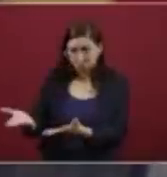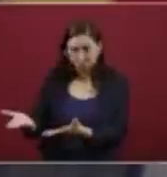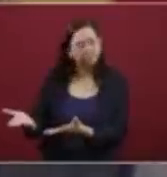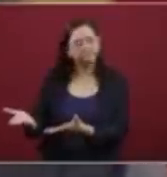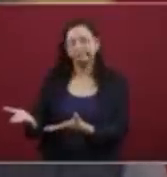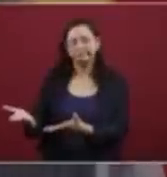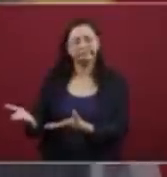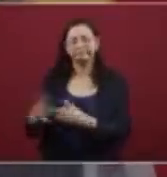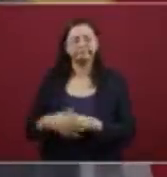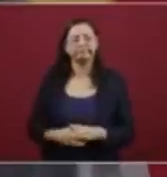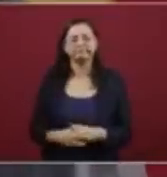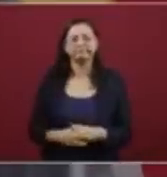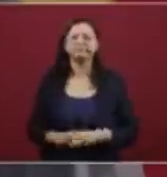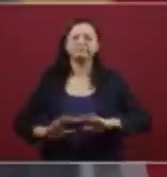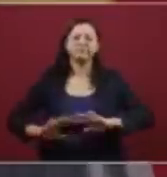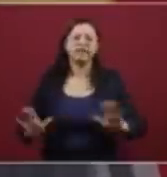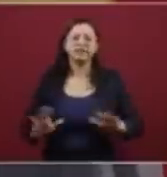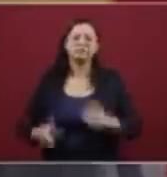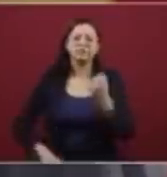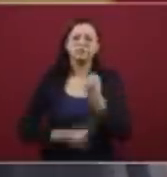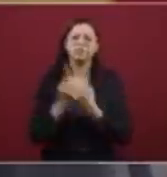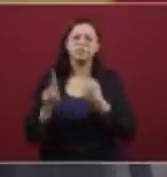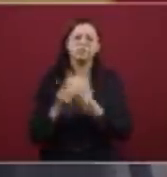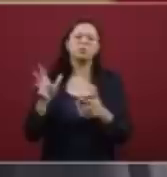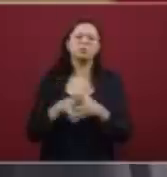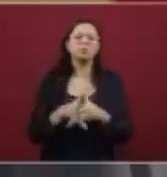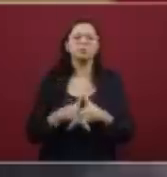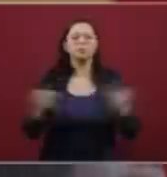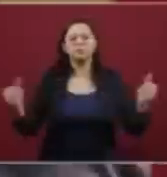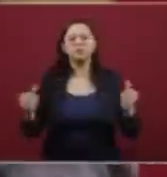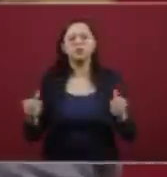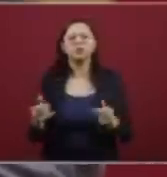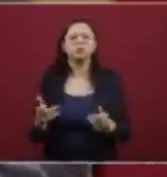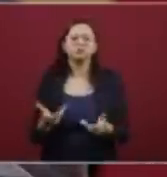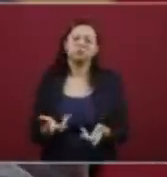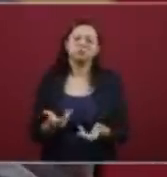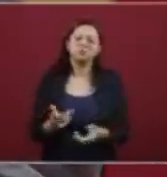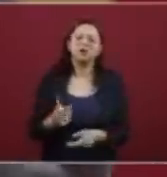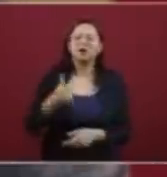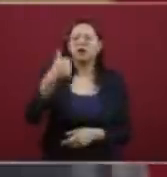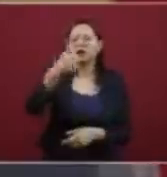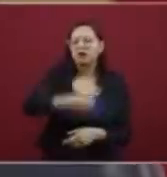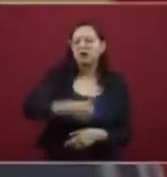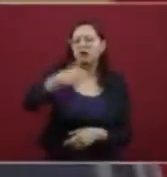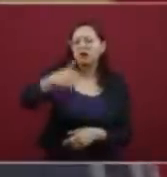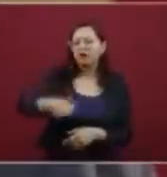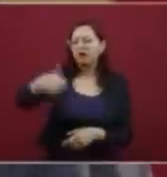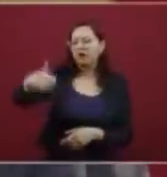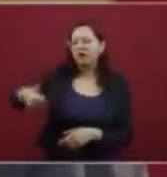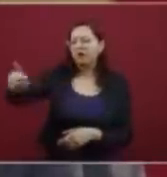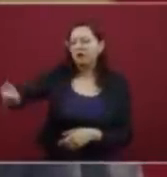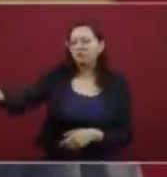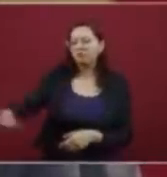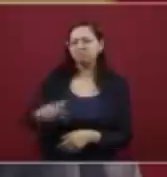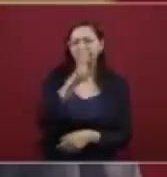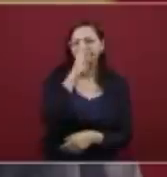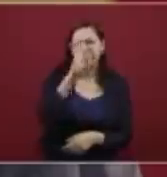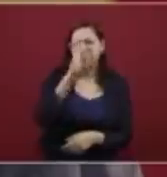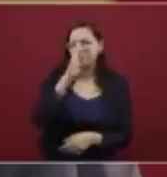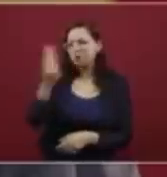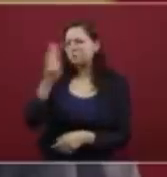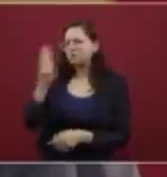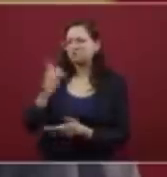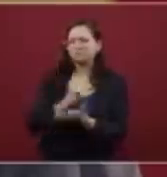que no haya problemas, se va a entregar el apoyo de manera directa